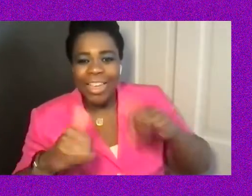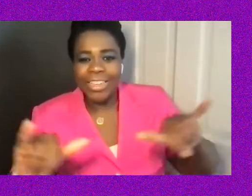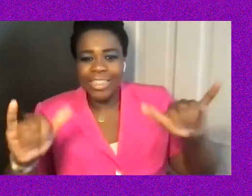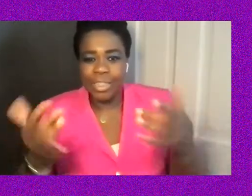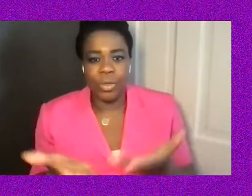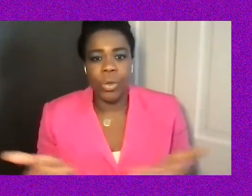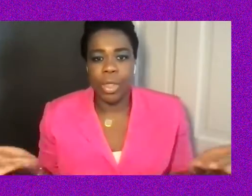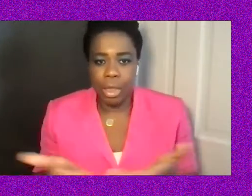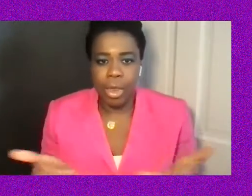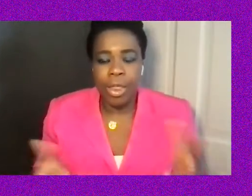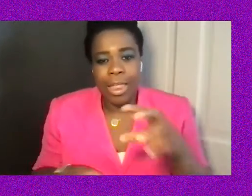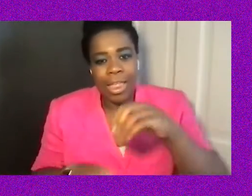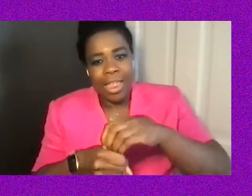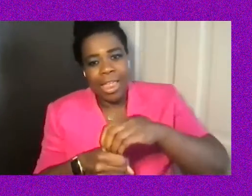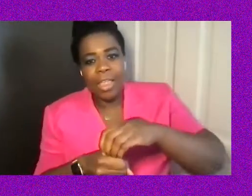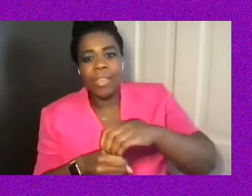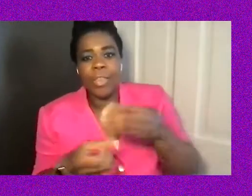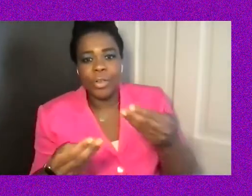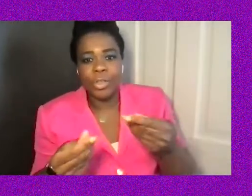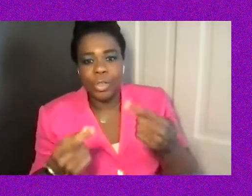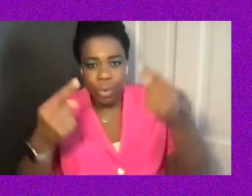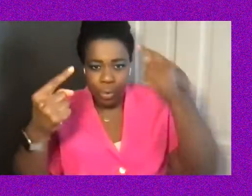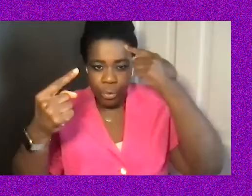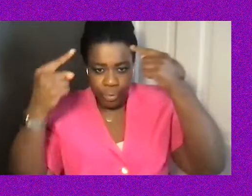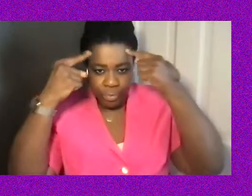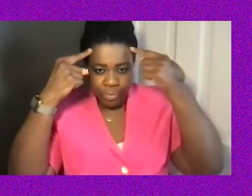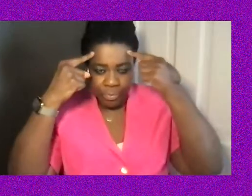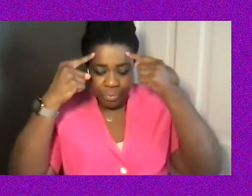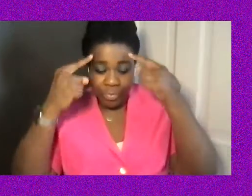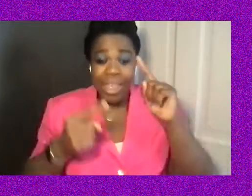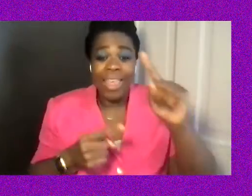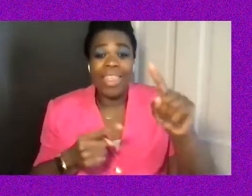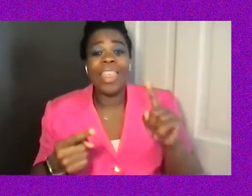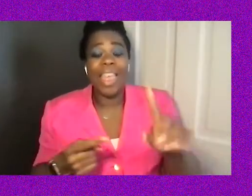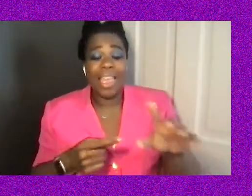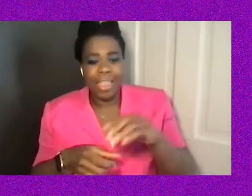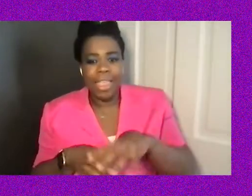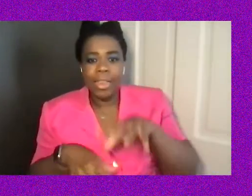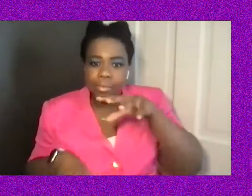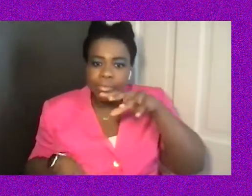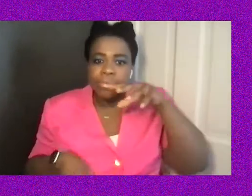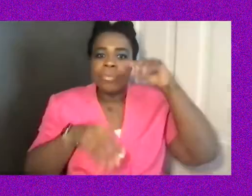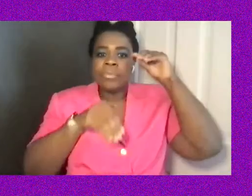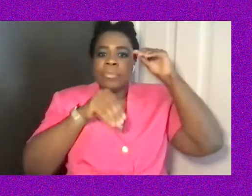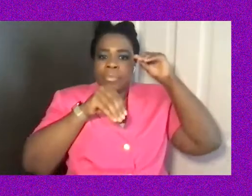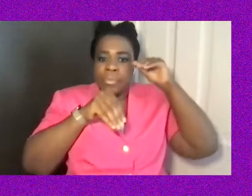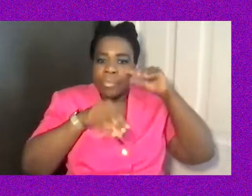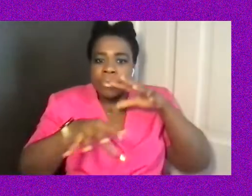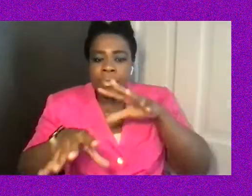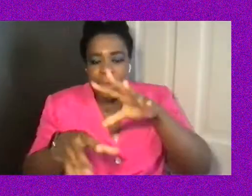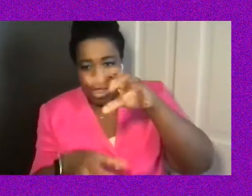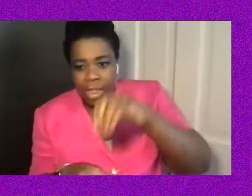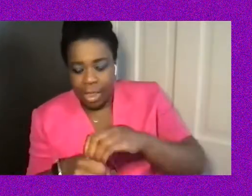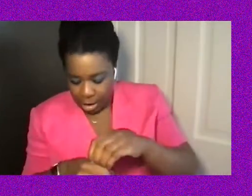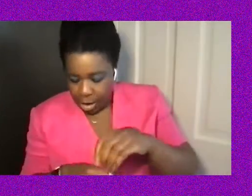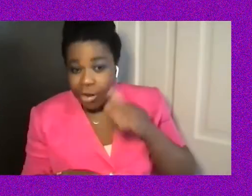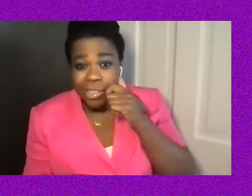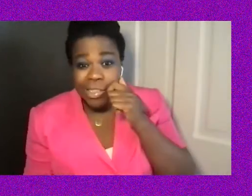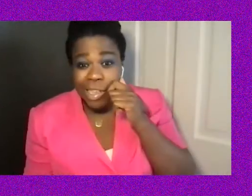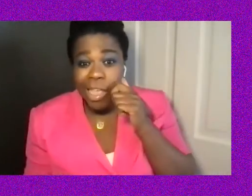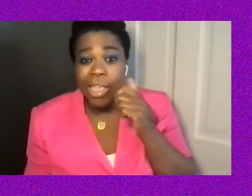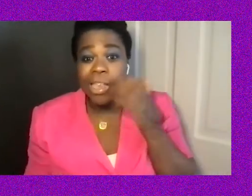here. Puede que ya hayan fallecido, pero están aquí en nuestras mentes, en cada